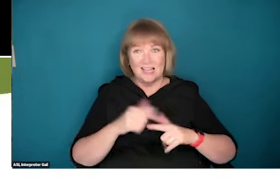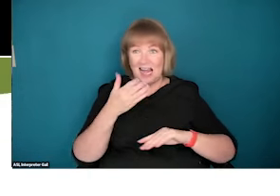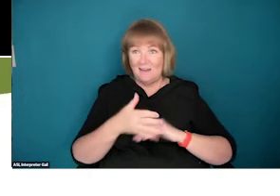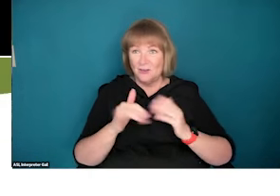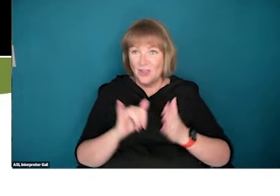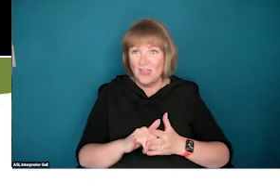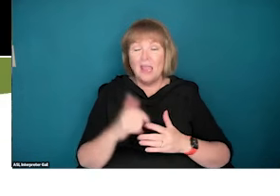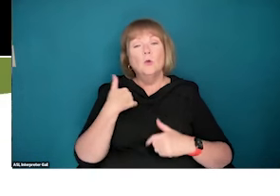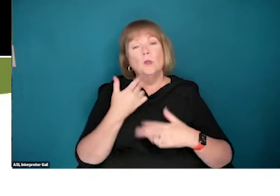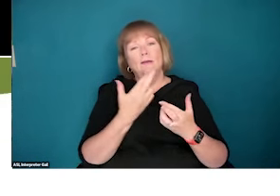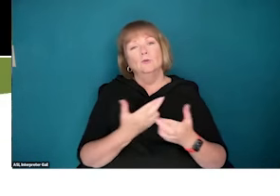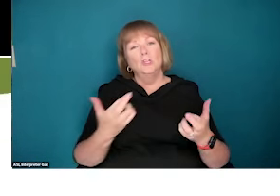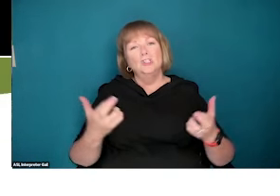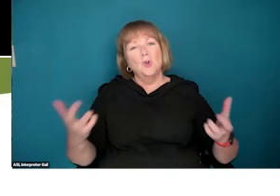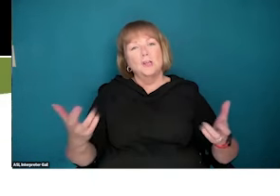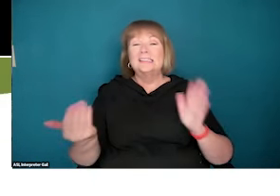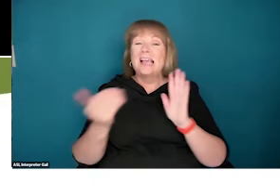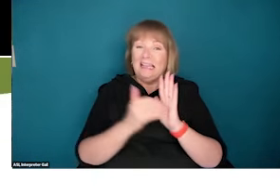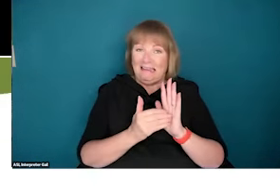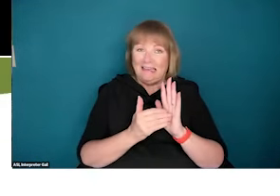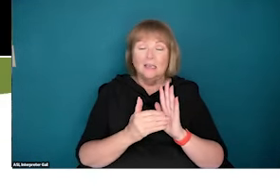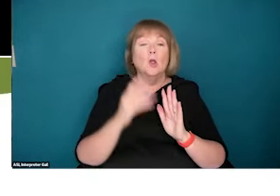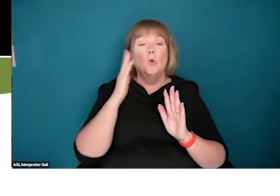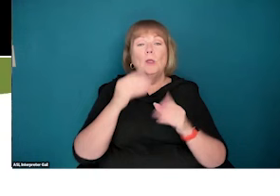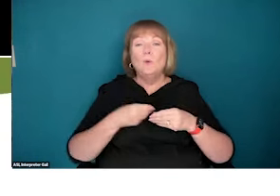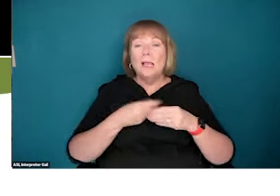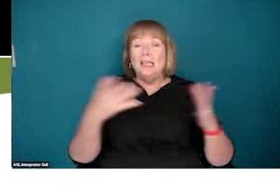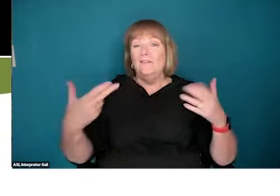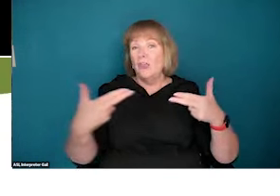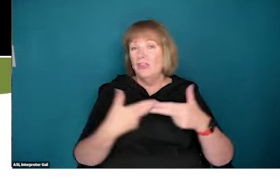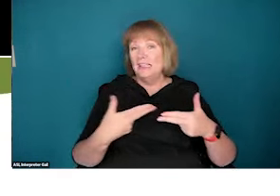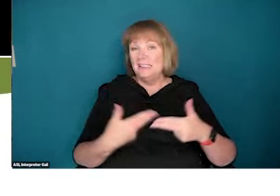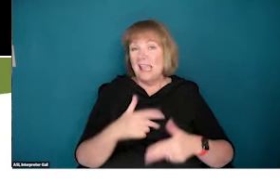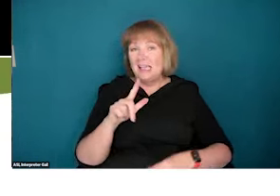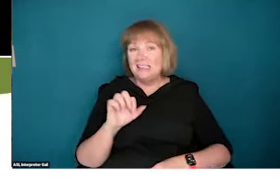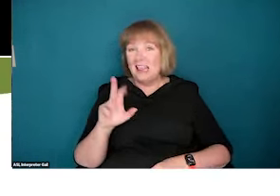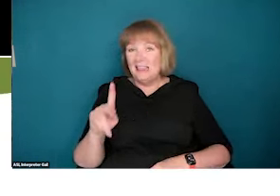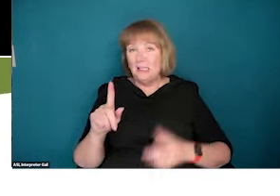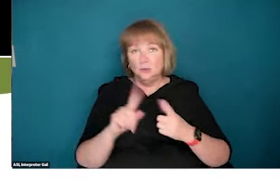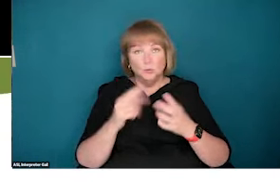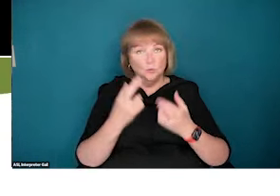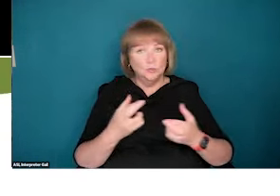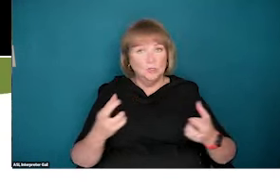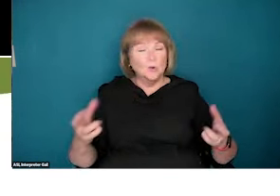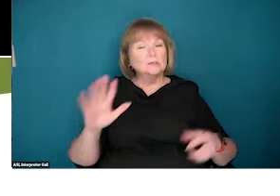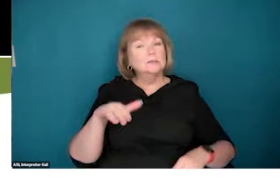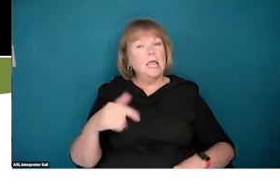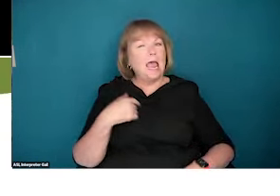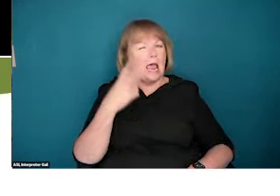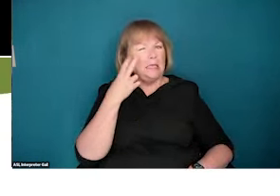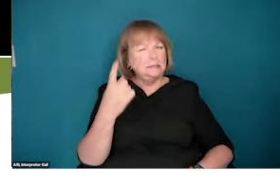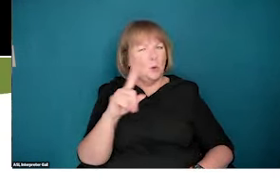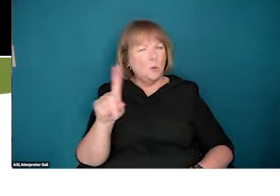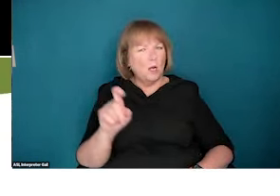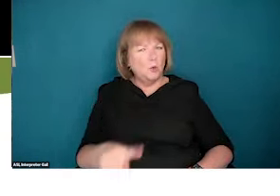y respuestas con respecto a al centro de apoyo de custodias y su apoyo, y yo voy a